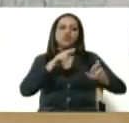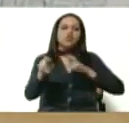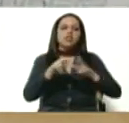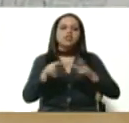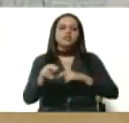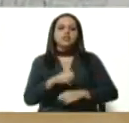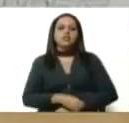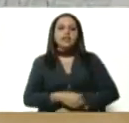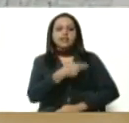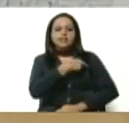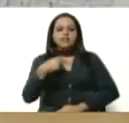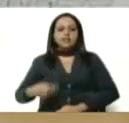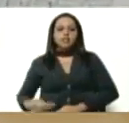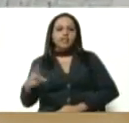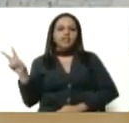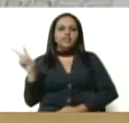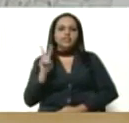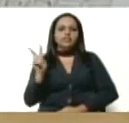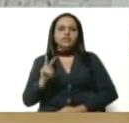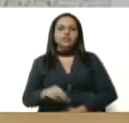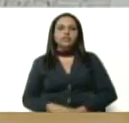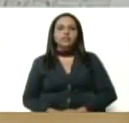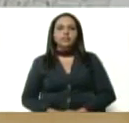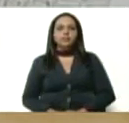Venezuela y China.